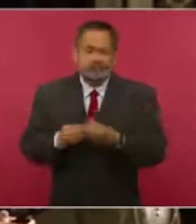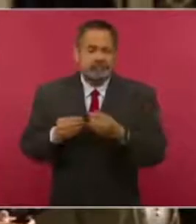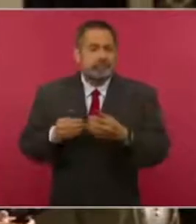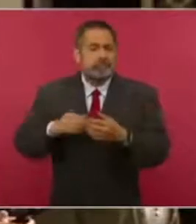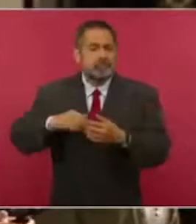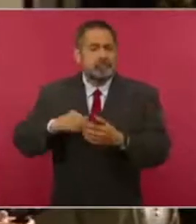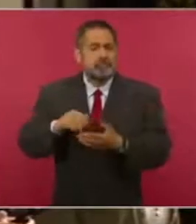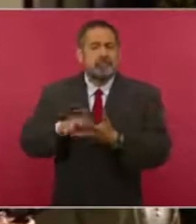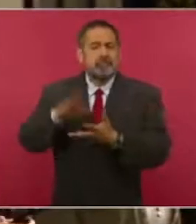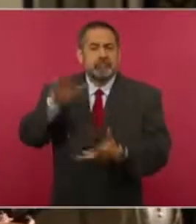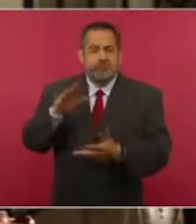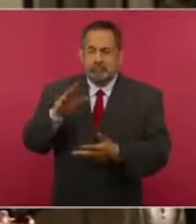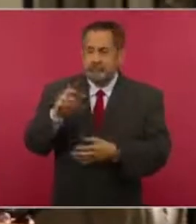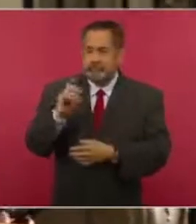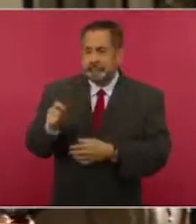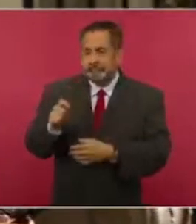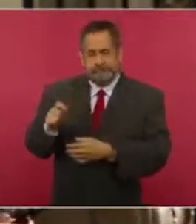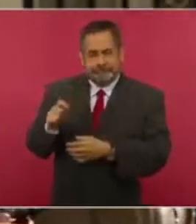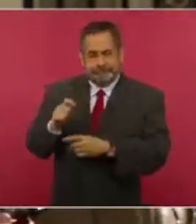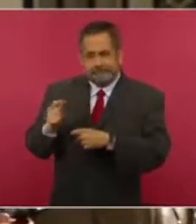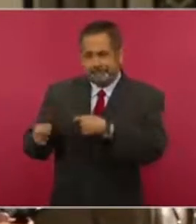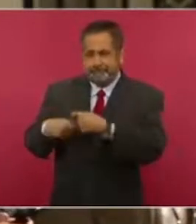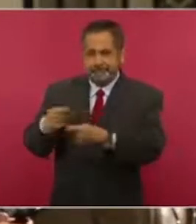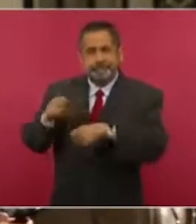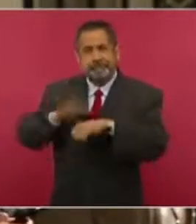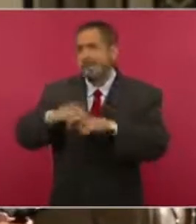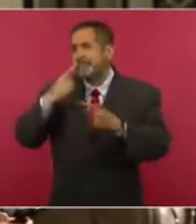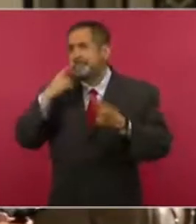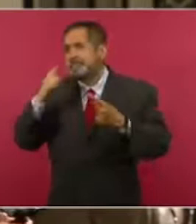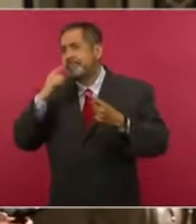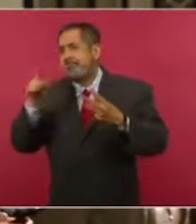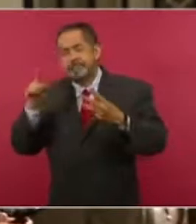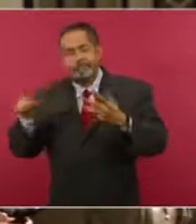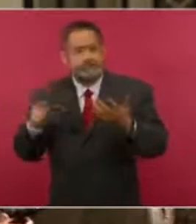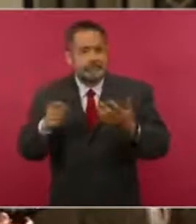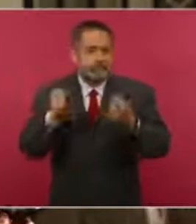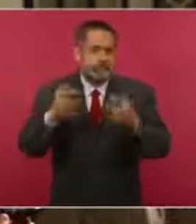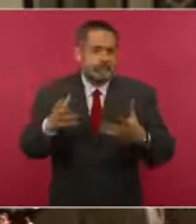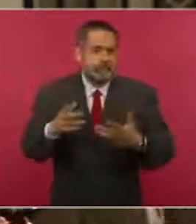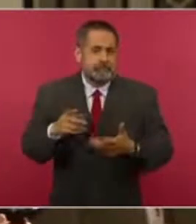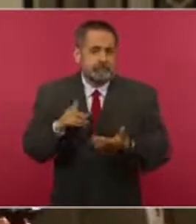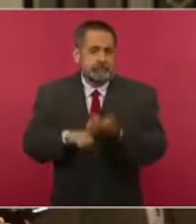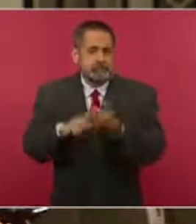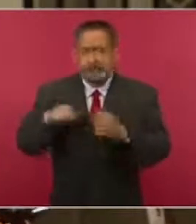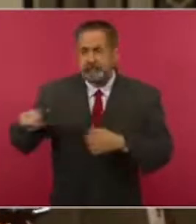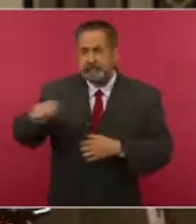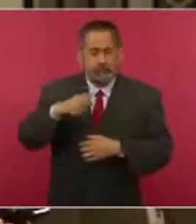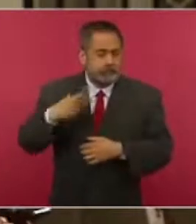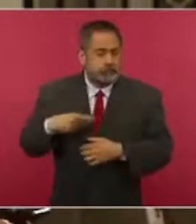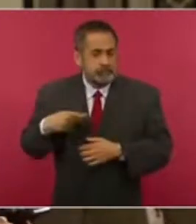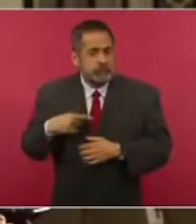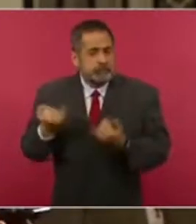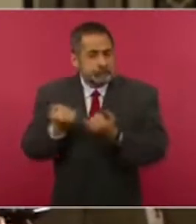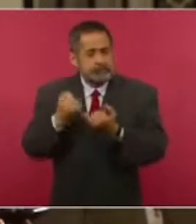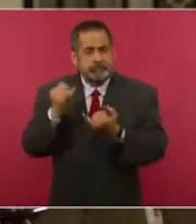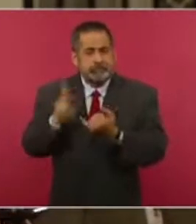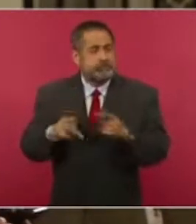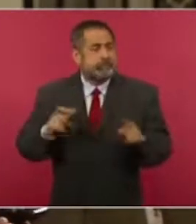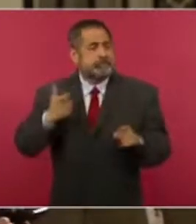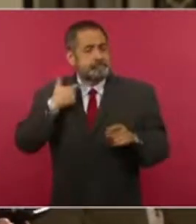y esto suman muchos más litigios pendientes con otras personas, ex